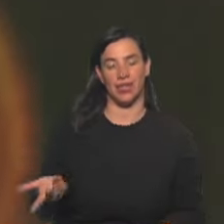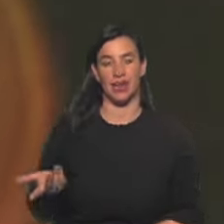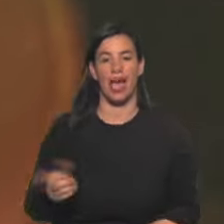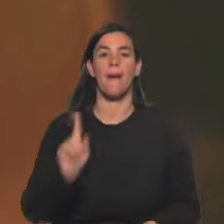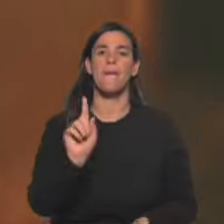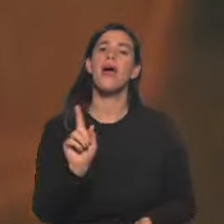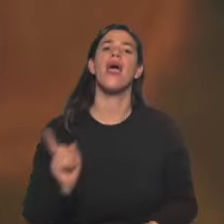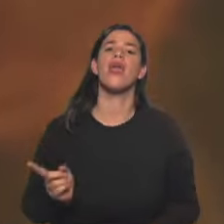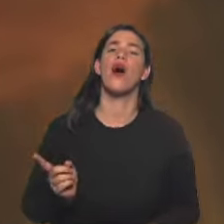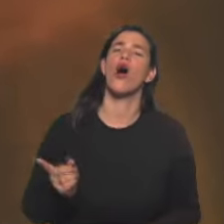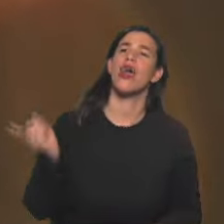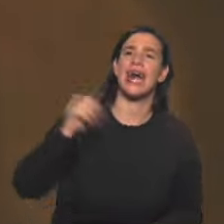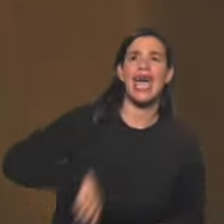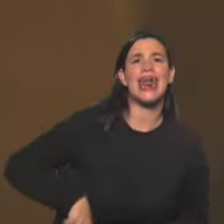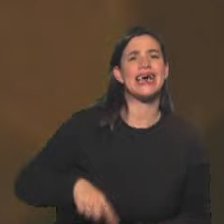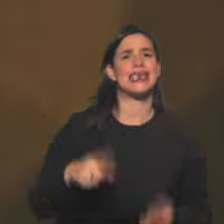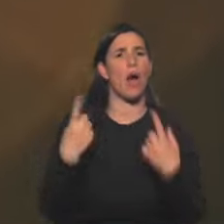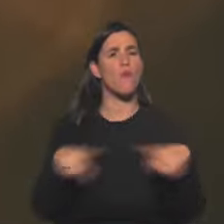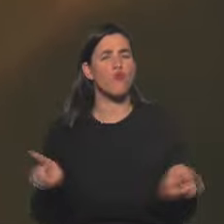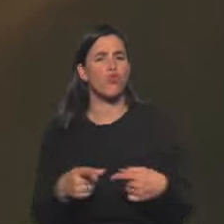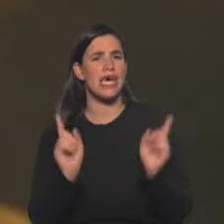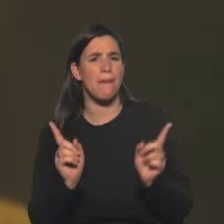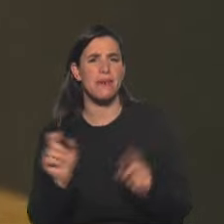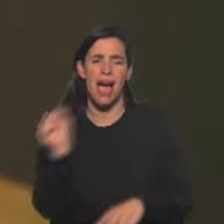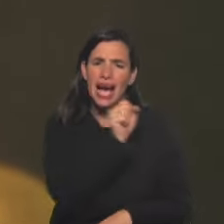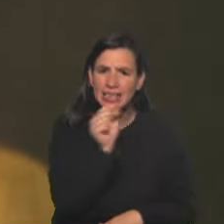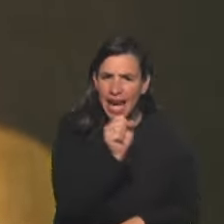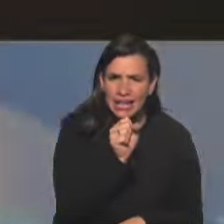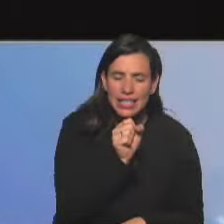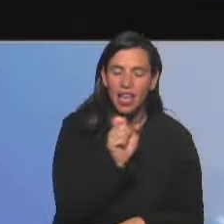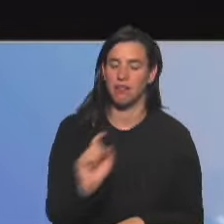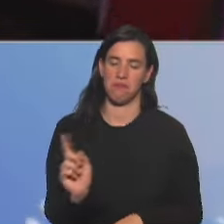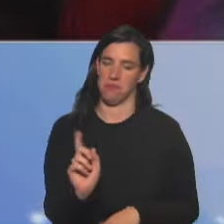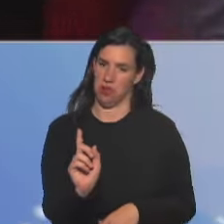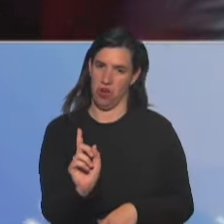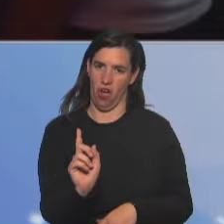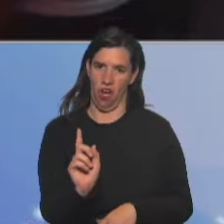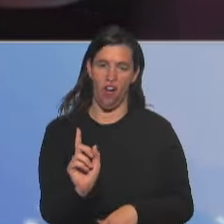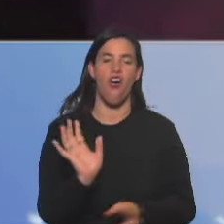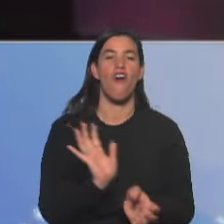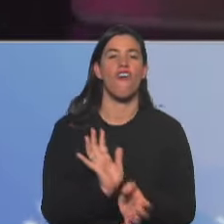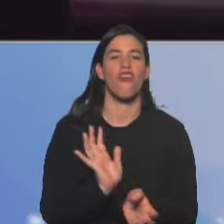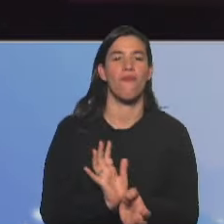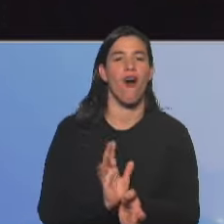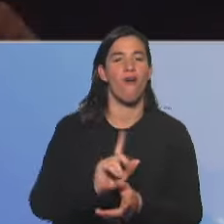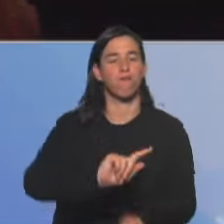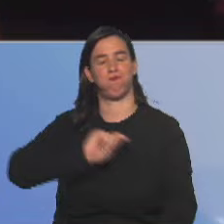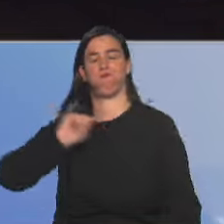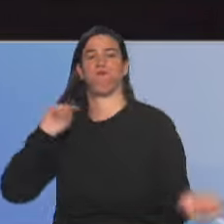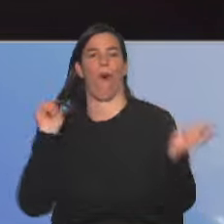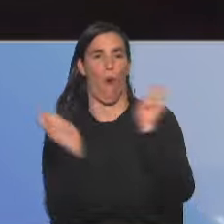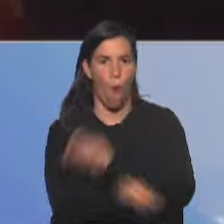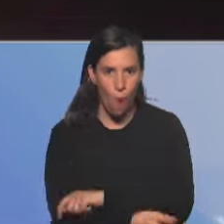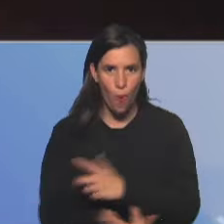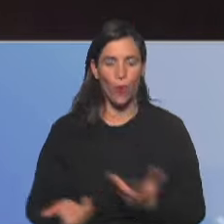no regresa como reggaetonero ni como cantante de Gasolina, sino que regresa totalmente en otra versión, y estoy hablando